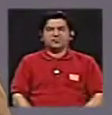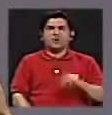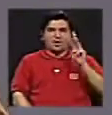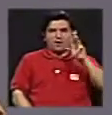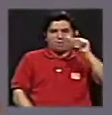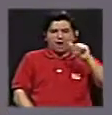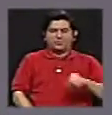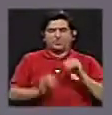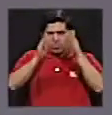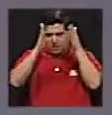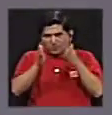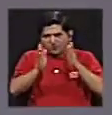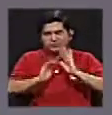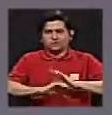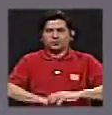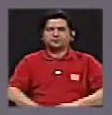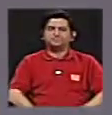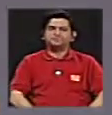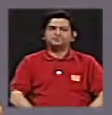mía,